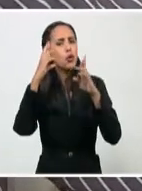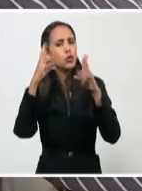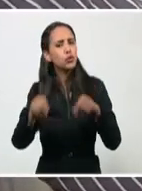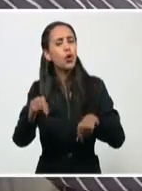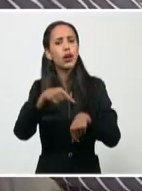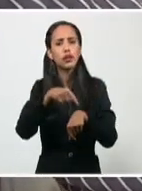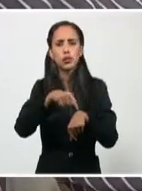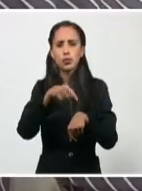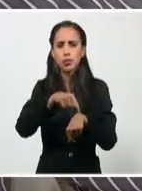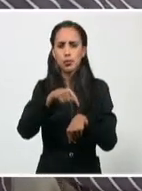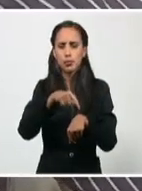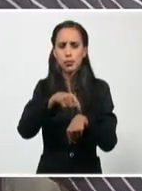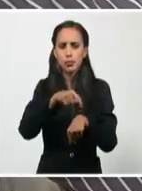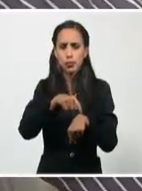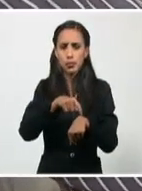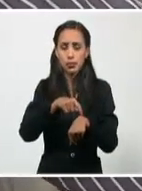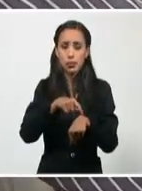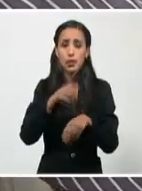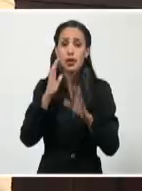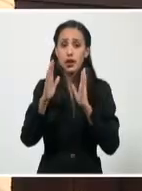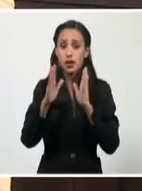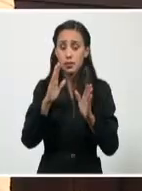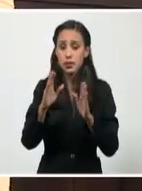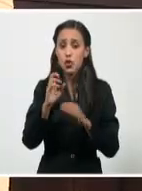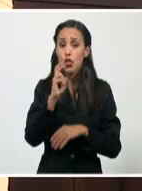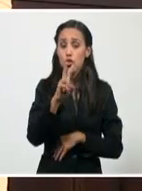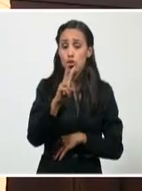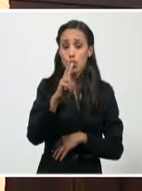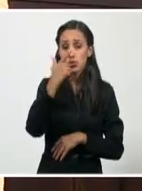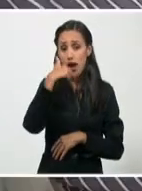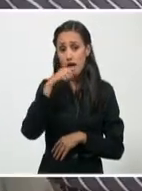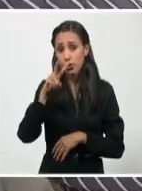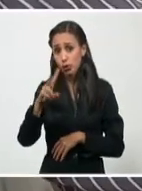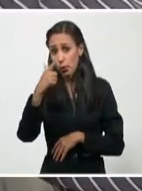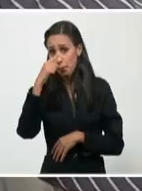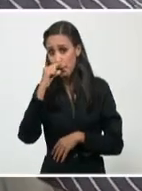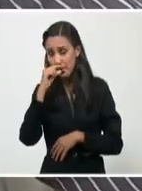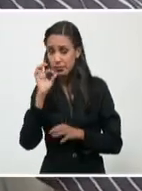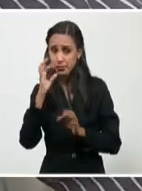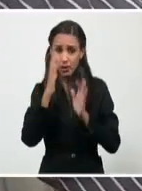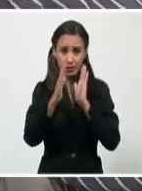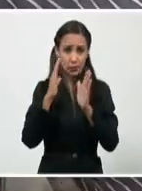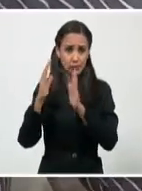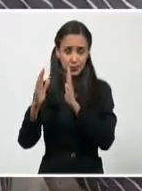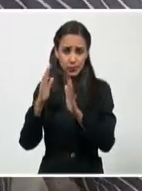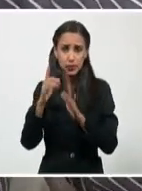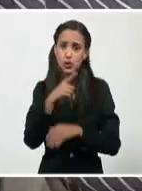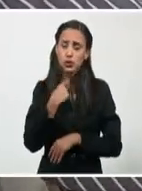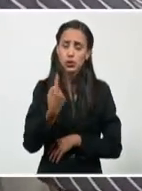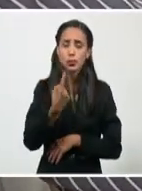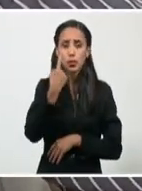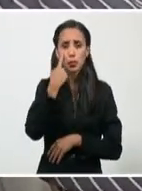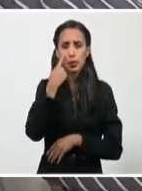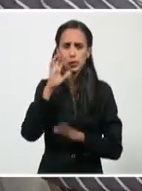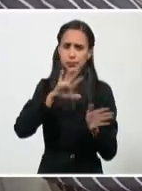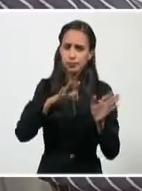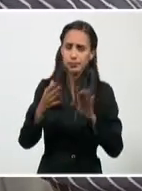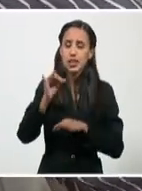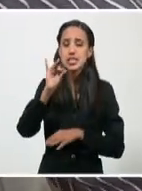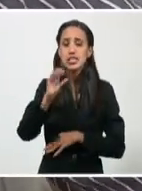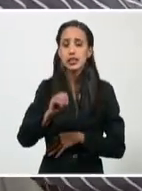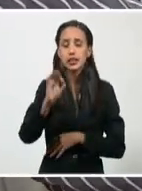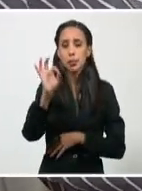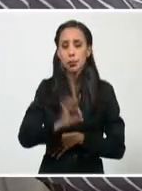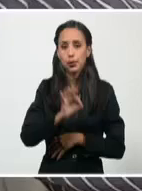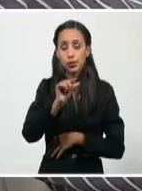momento transitando por una fase 2A-2B, en la cual hemos encontrado como promedio alrededor de un 70%